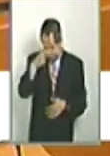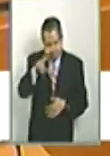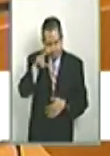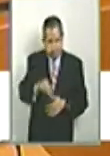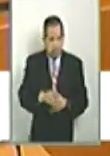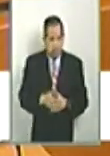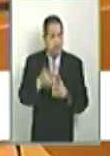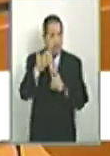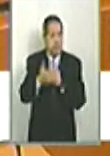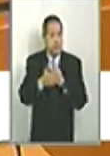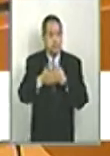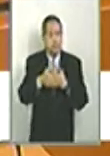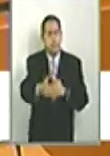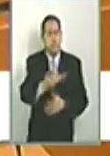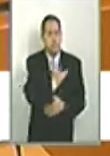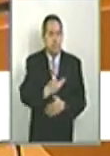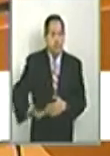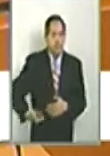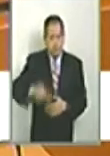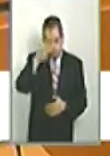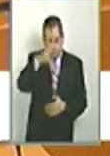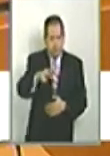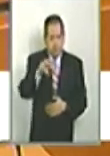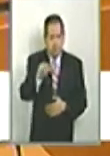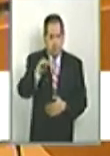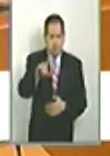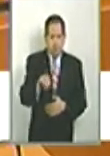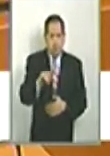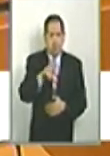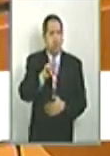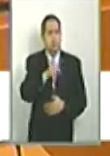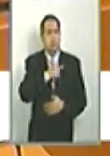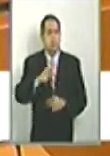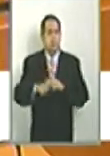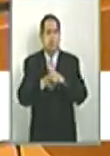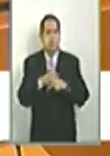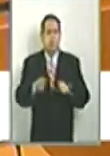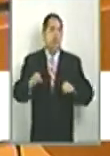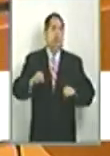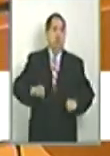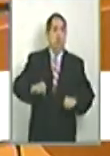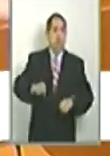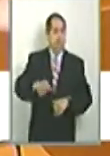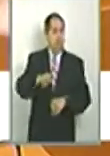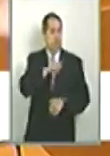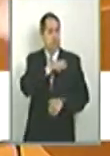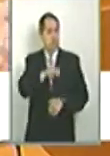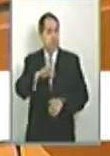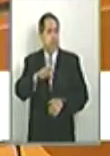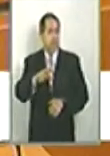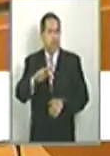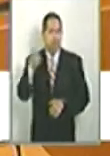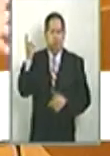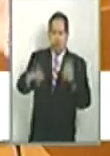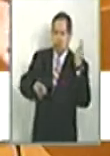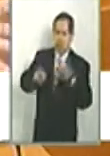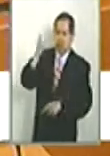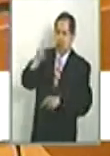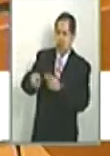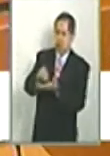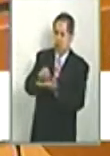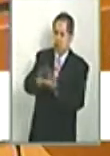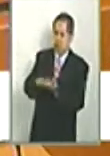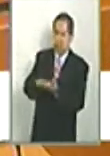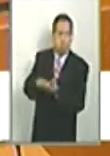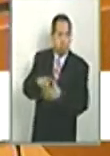el próximo presidente de la República, López Obrador, no vaya a convertirse en el gran legislador que dicte órdenes a